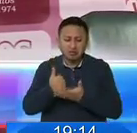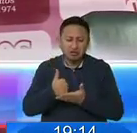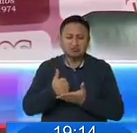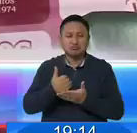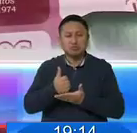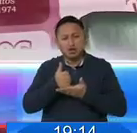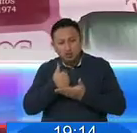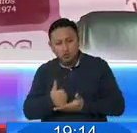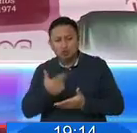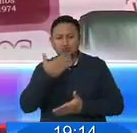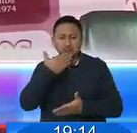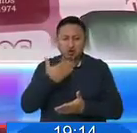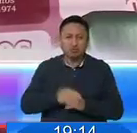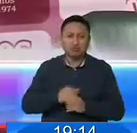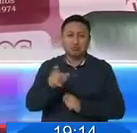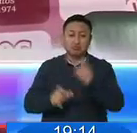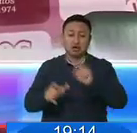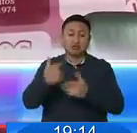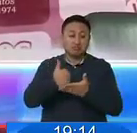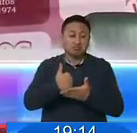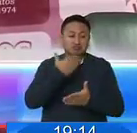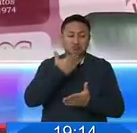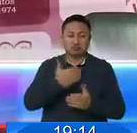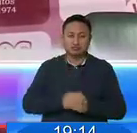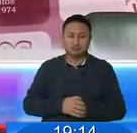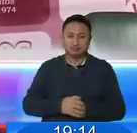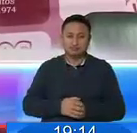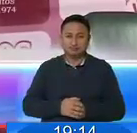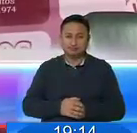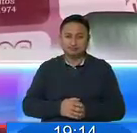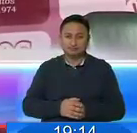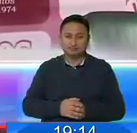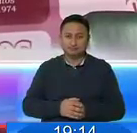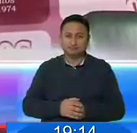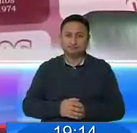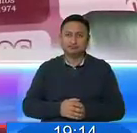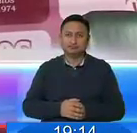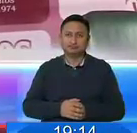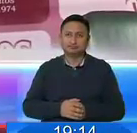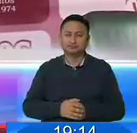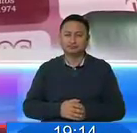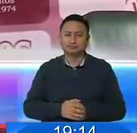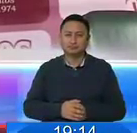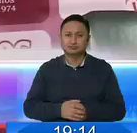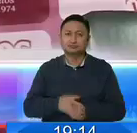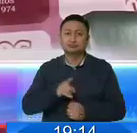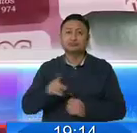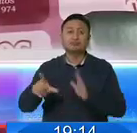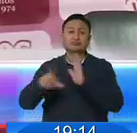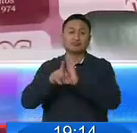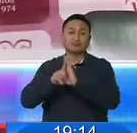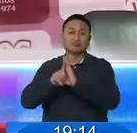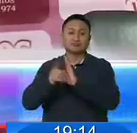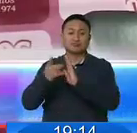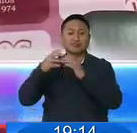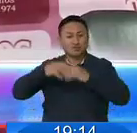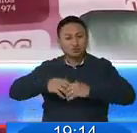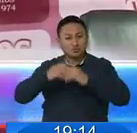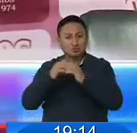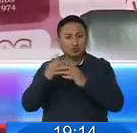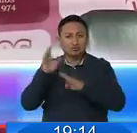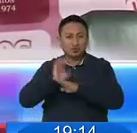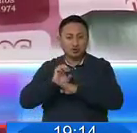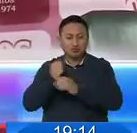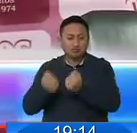se pues se va a beneficiar la población en general cómo es lo que van a entrar estas medidas a mejorar o